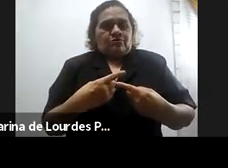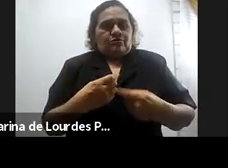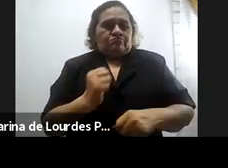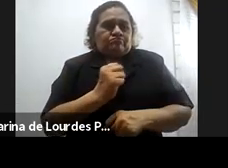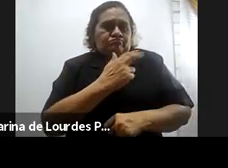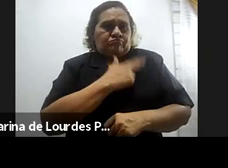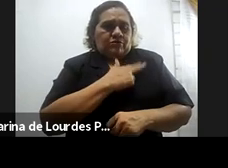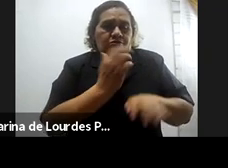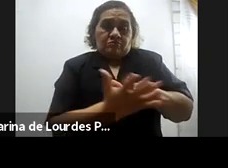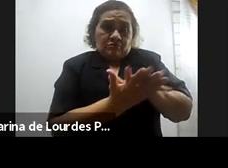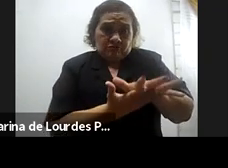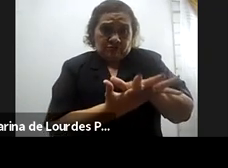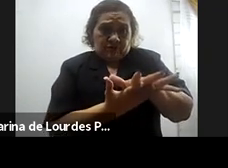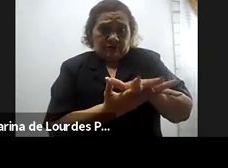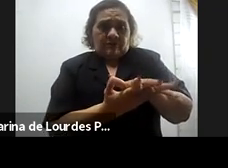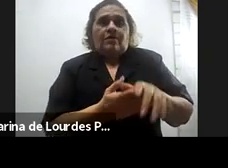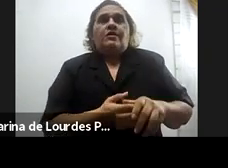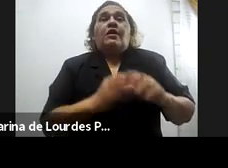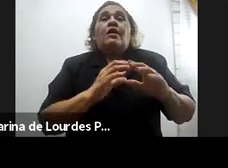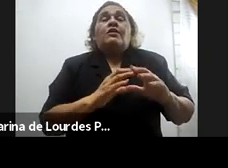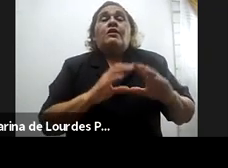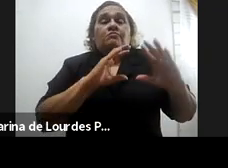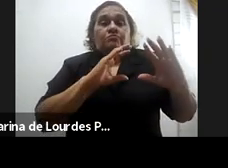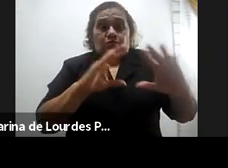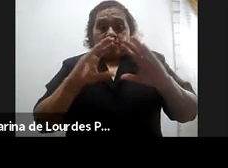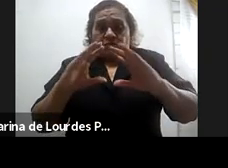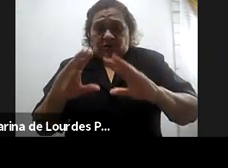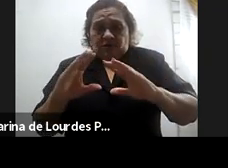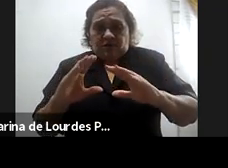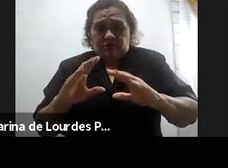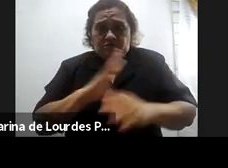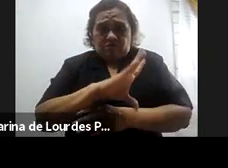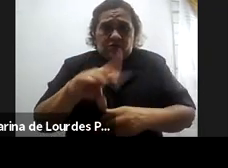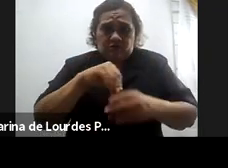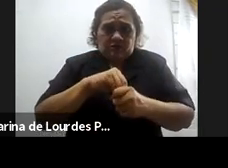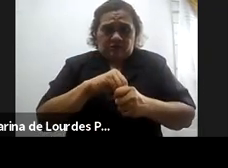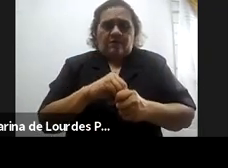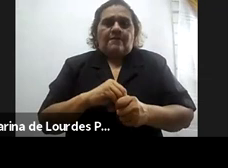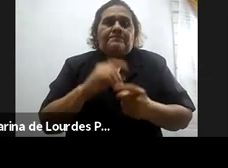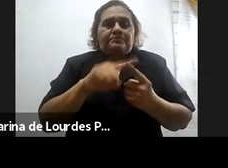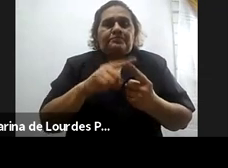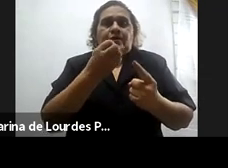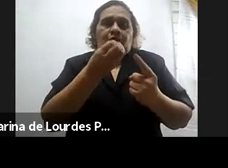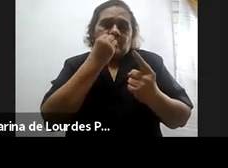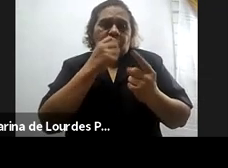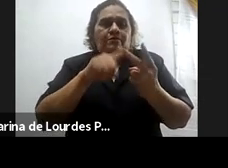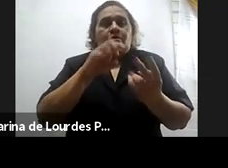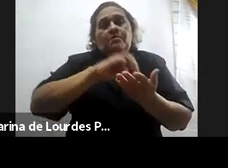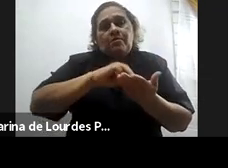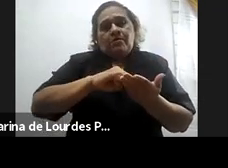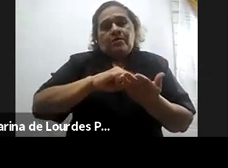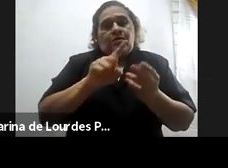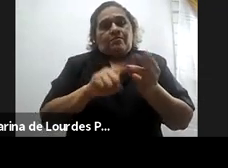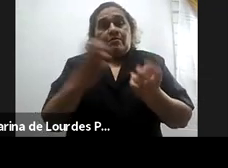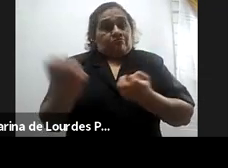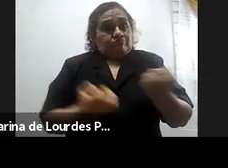lesiones en los pies. Y el control integral pues siempre será muy importante, ¿verdad? La alimentación, mis medicamentos, la actividad física,